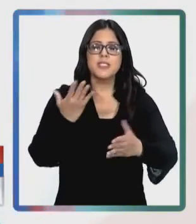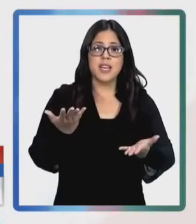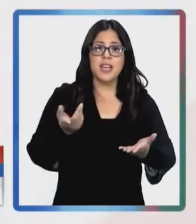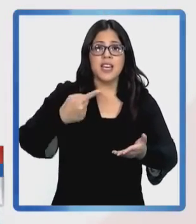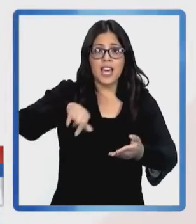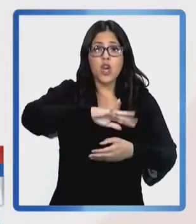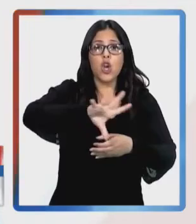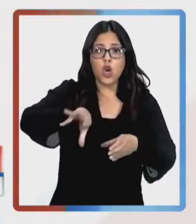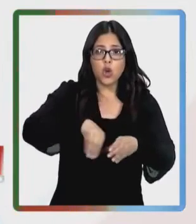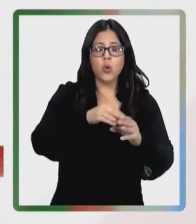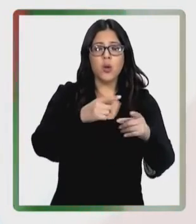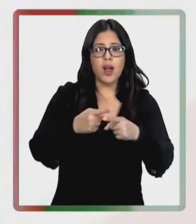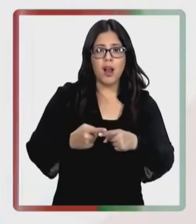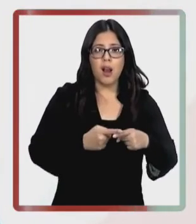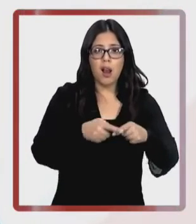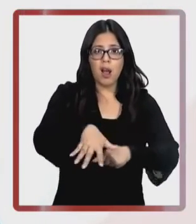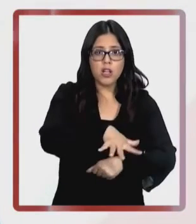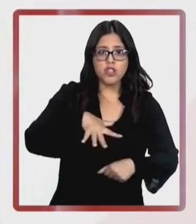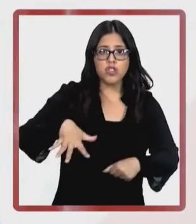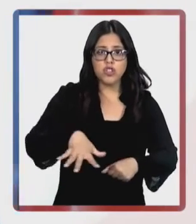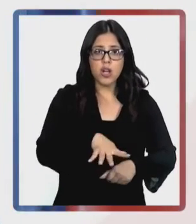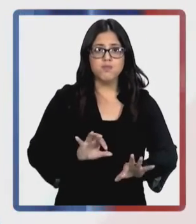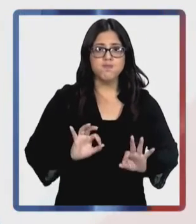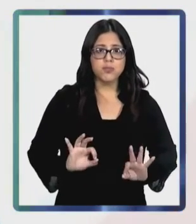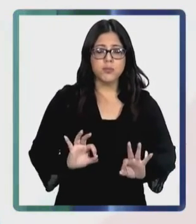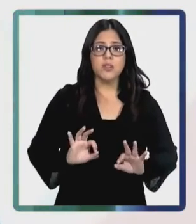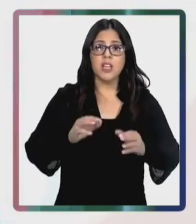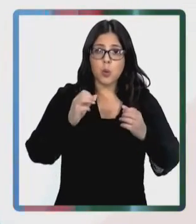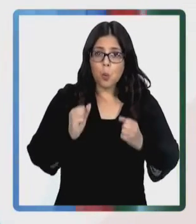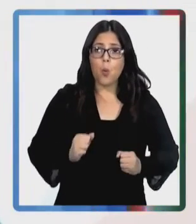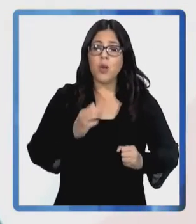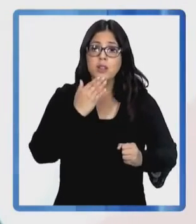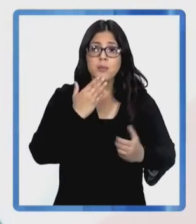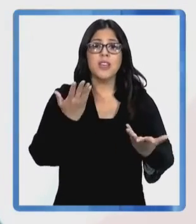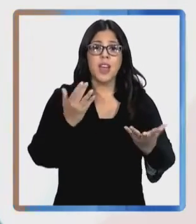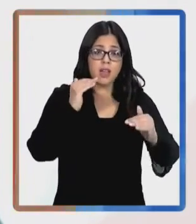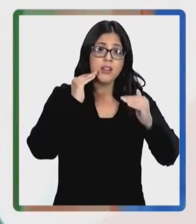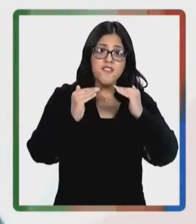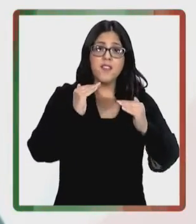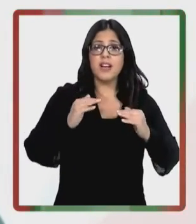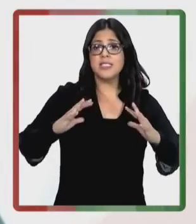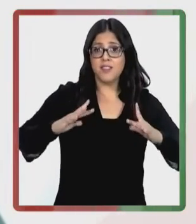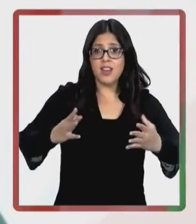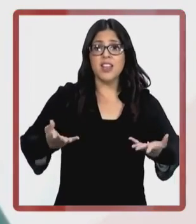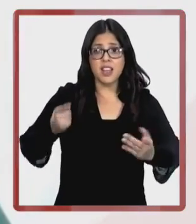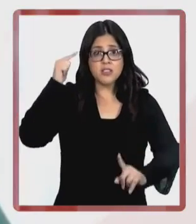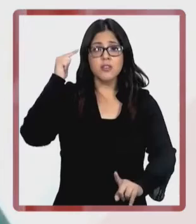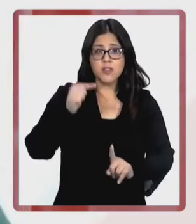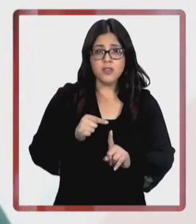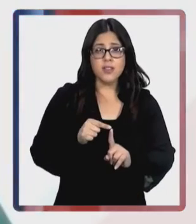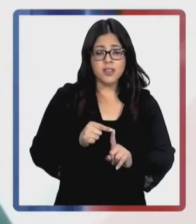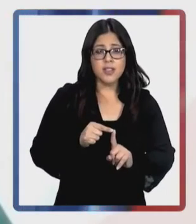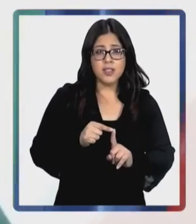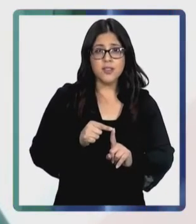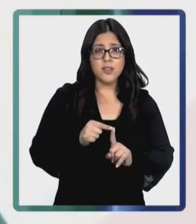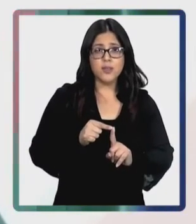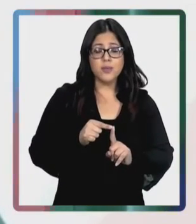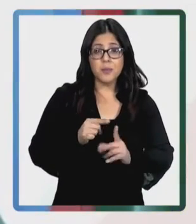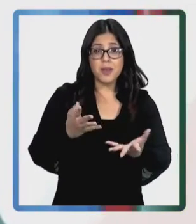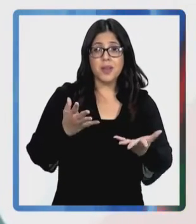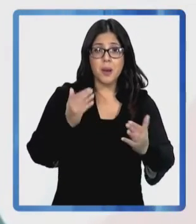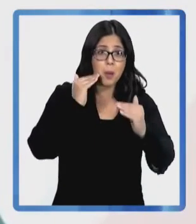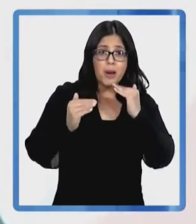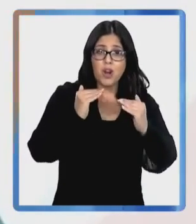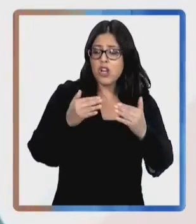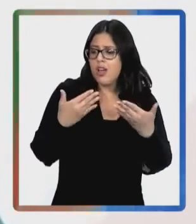que se incluyan en la sociedad de manera efectiva y puedan tener una infancia feliz, que finalmente es a lo que uno apunta con todos nuestros niños,